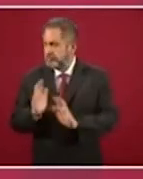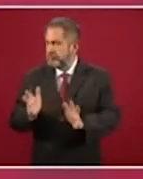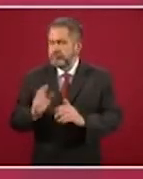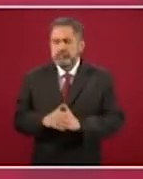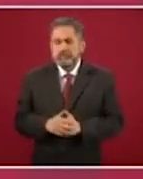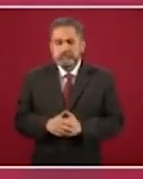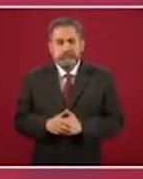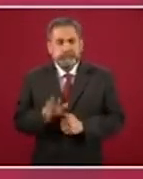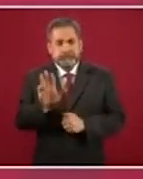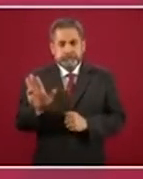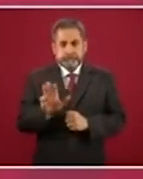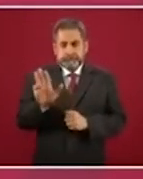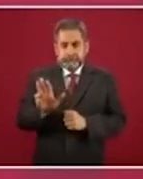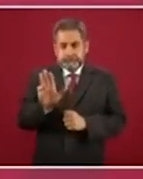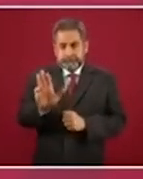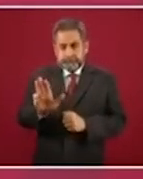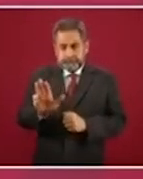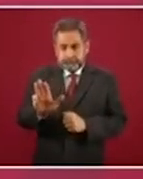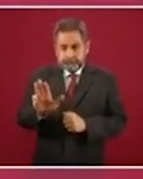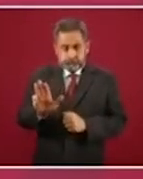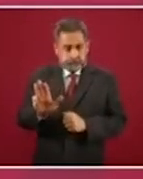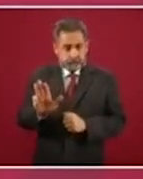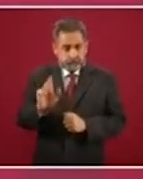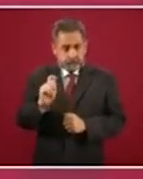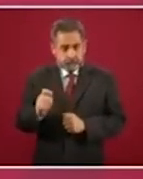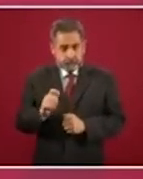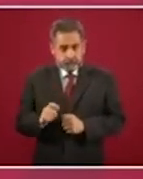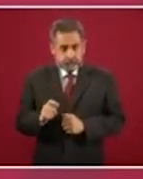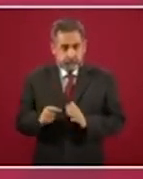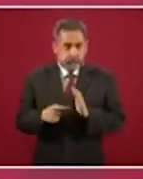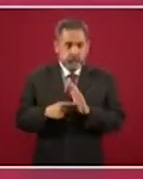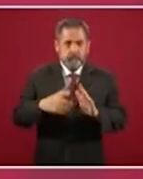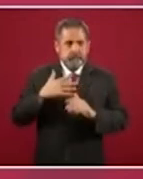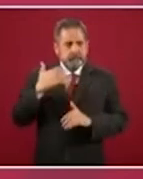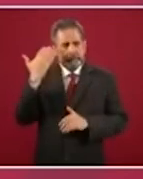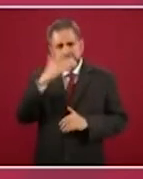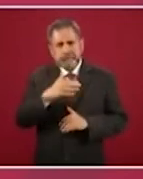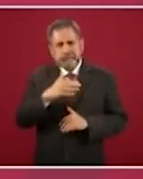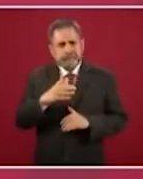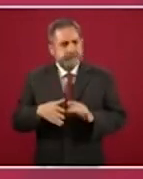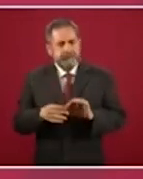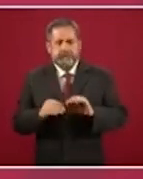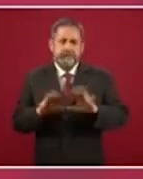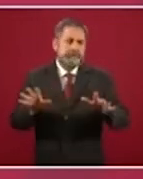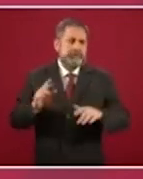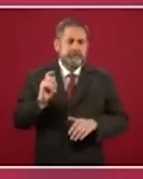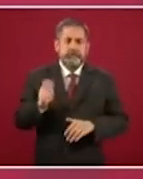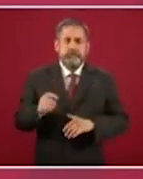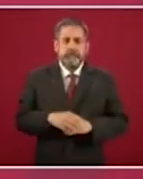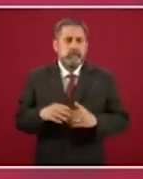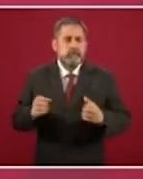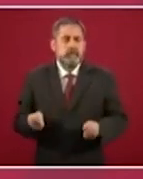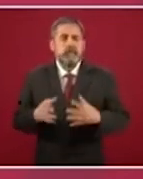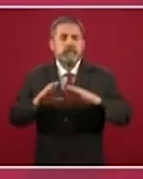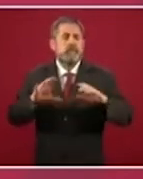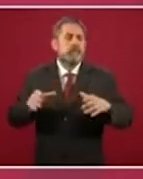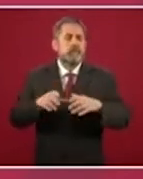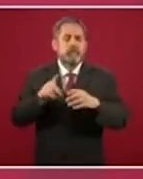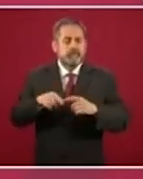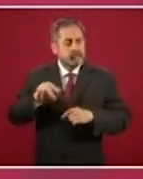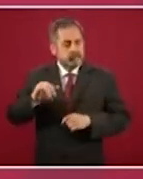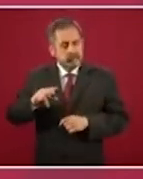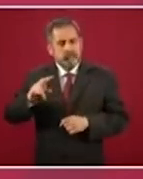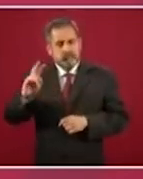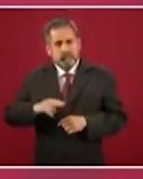el miércoles de este ya vamos a saber cuántos compromisos